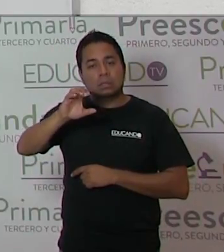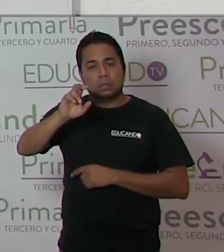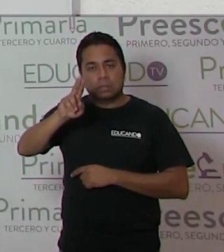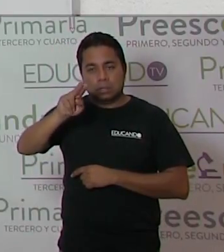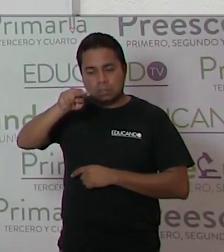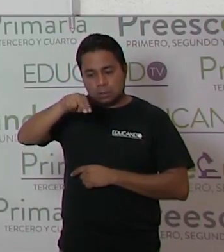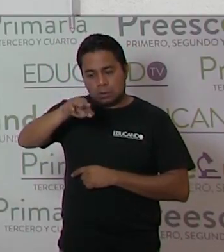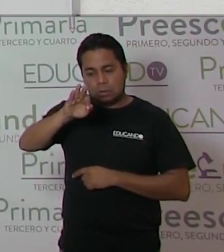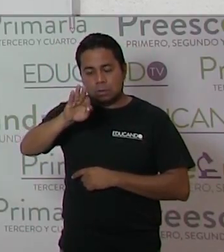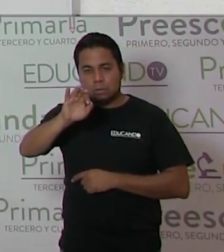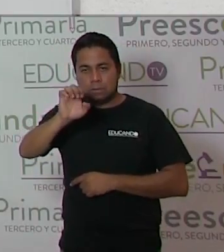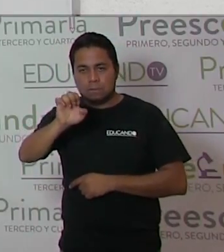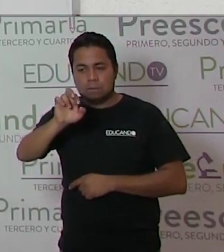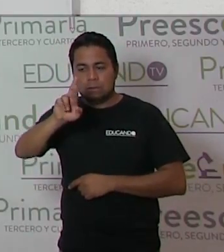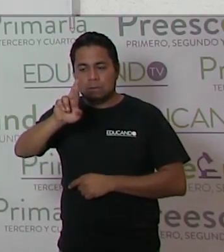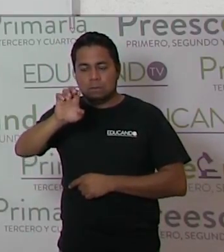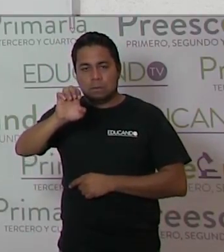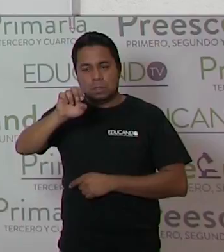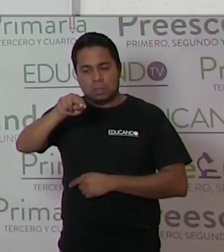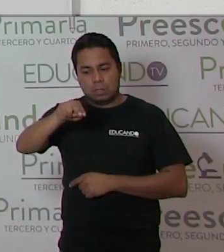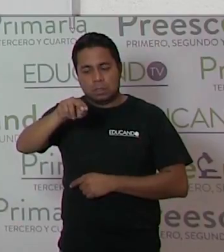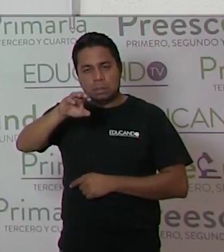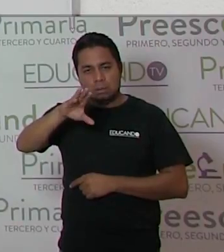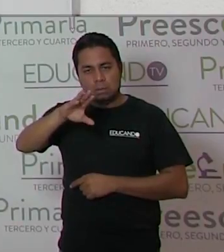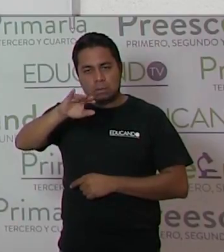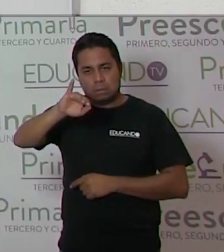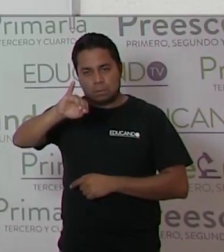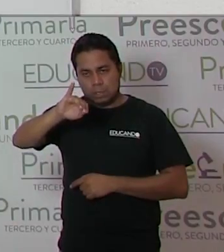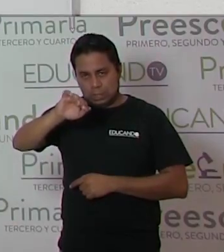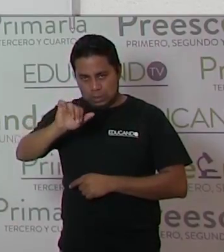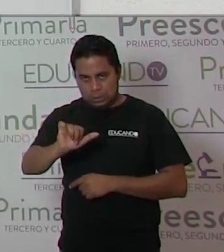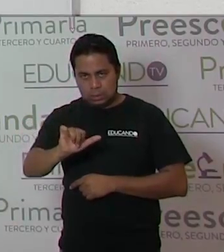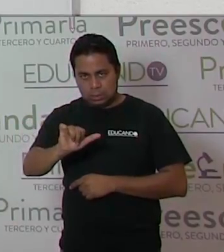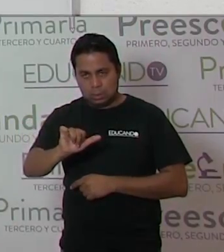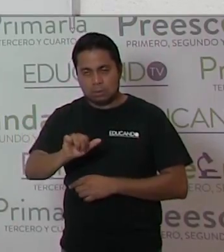circunferencia. Esto es la